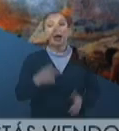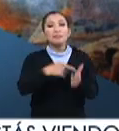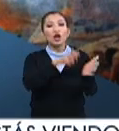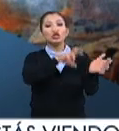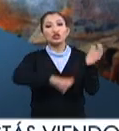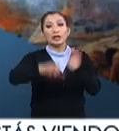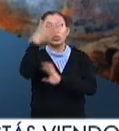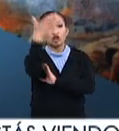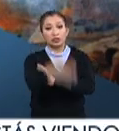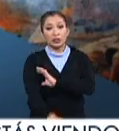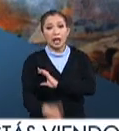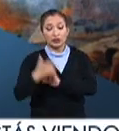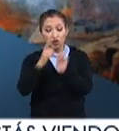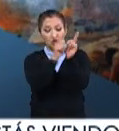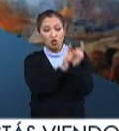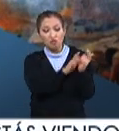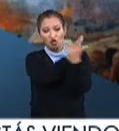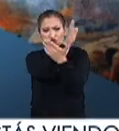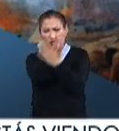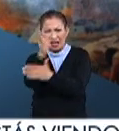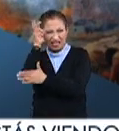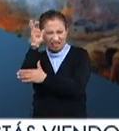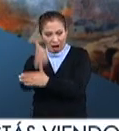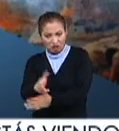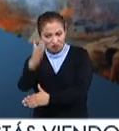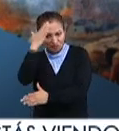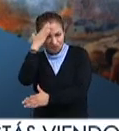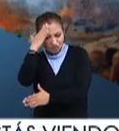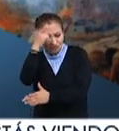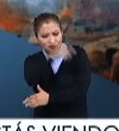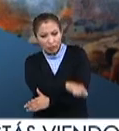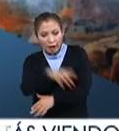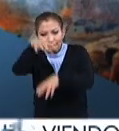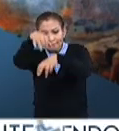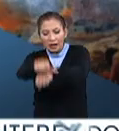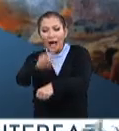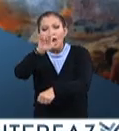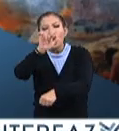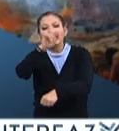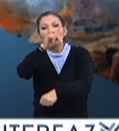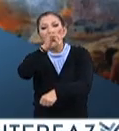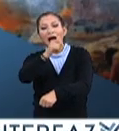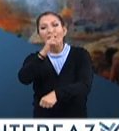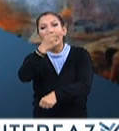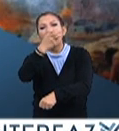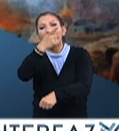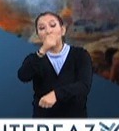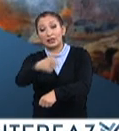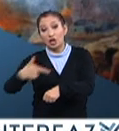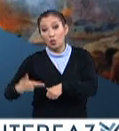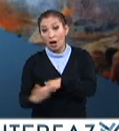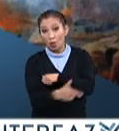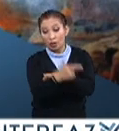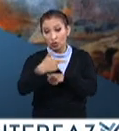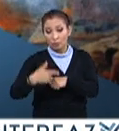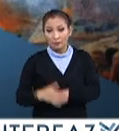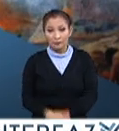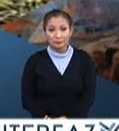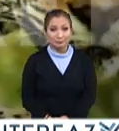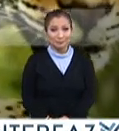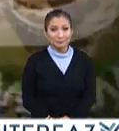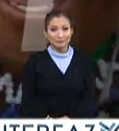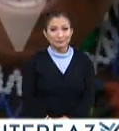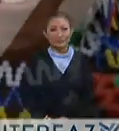En 1810, las fuerzas de Miguel Hidalgo y Costilla toman la Alhóndiga de Granaditas en Guanajuato, Guanajuato.